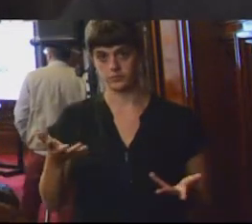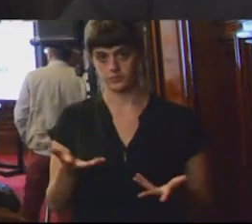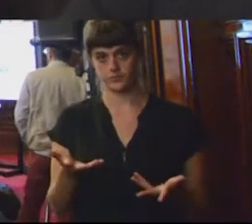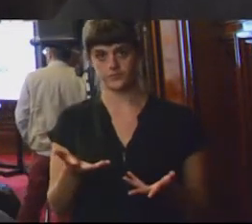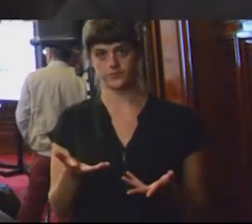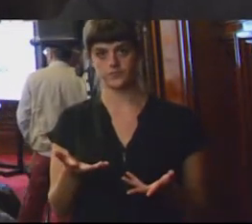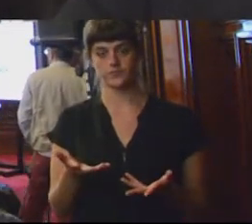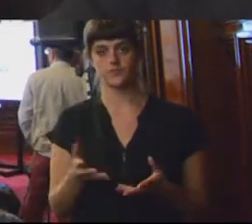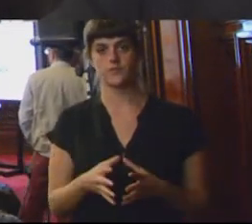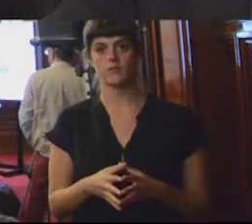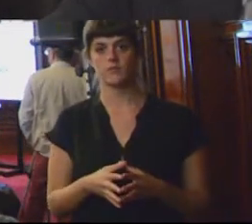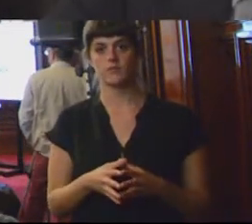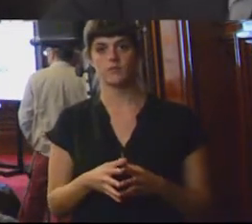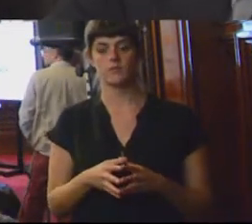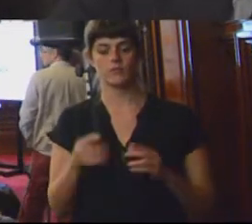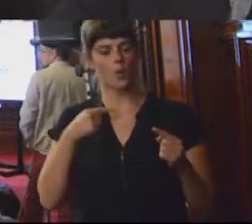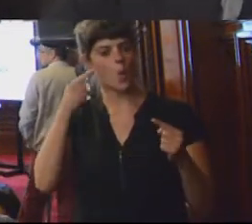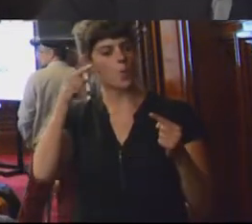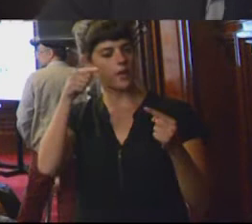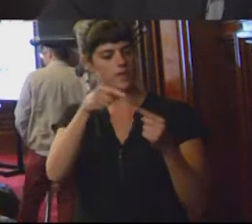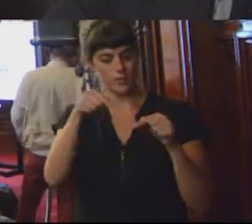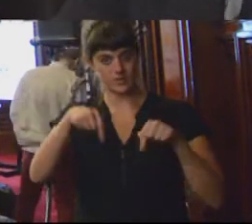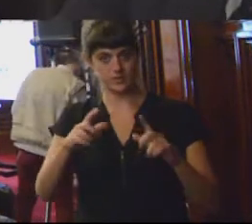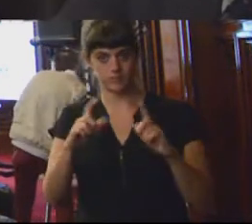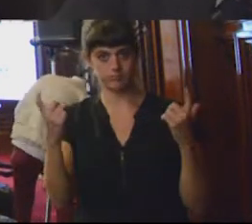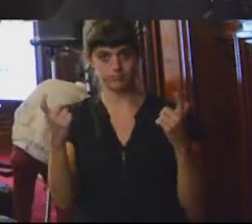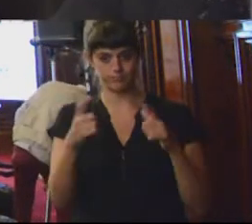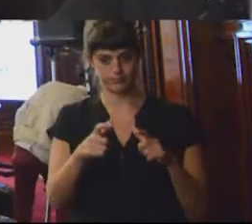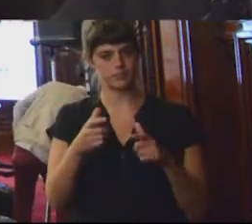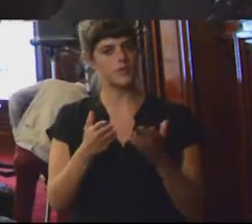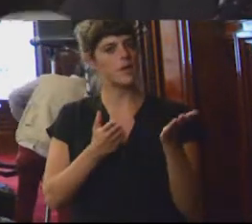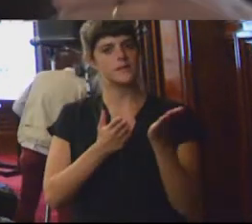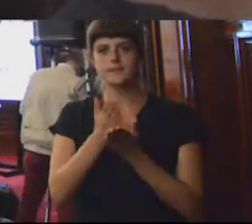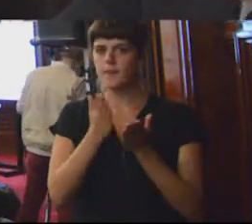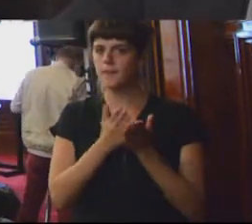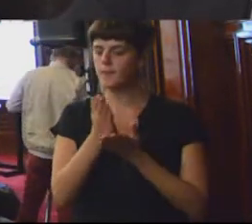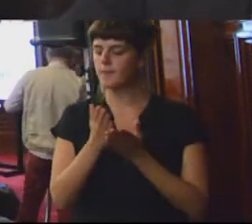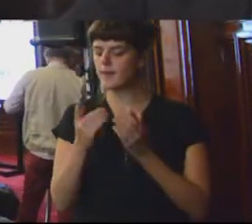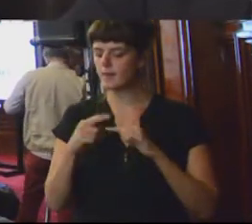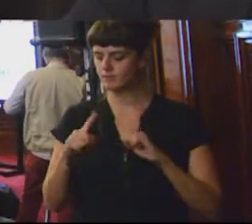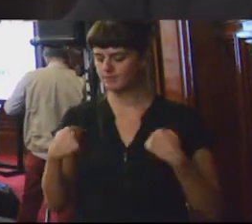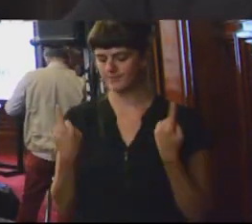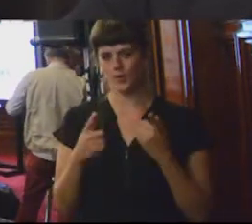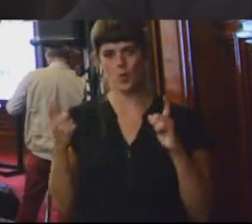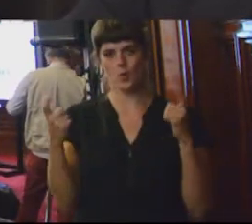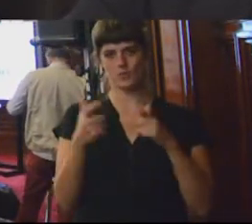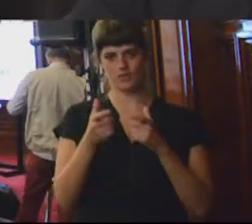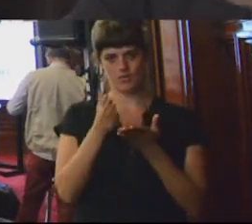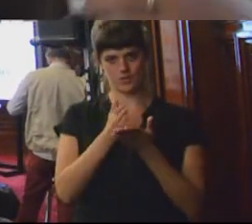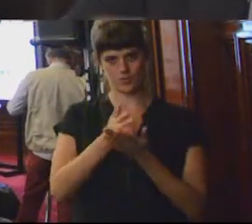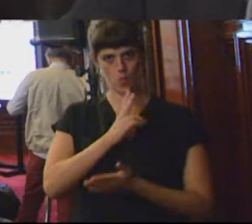como objetivo de esta audiencia, siempre para la Comisión constituye